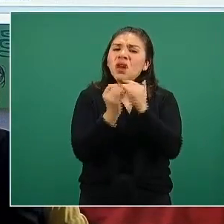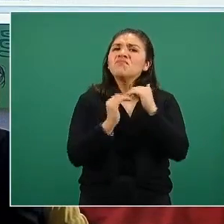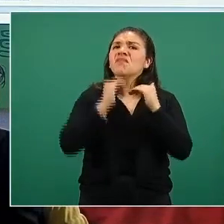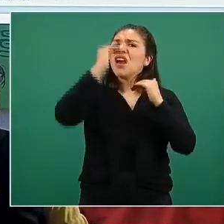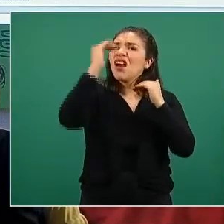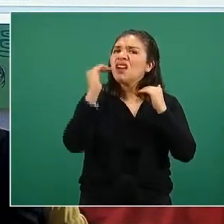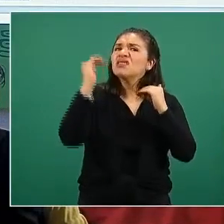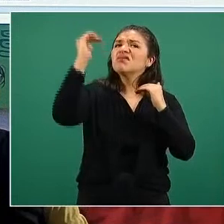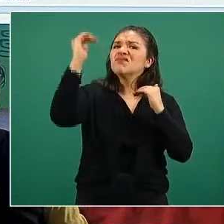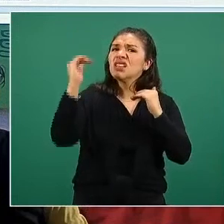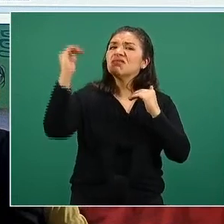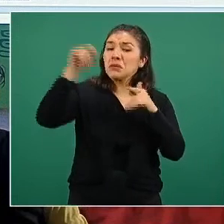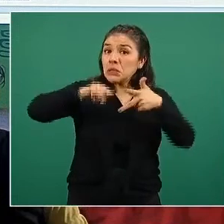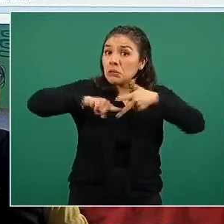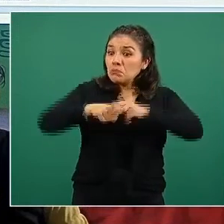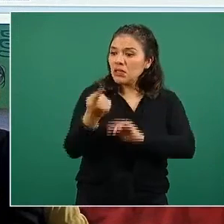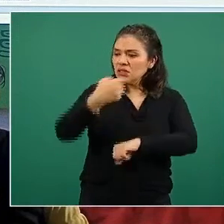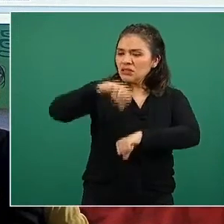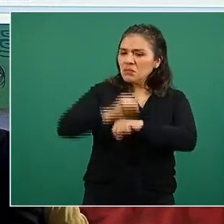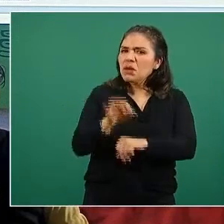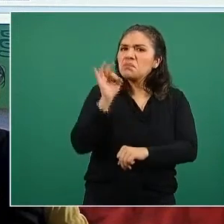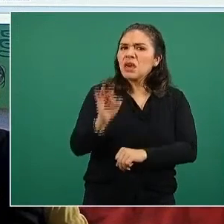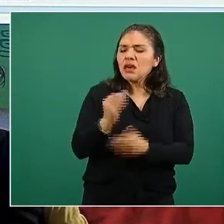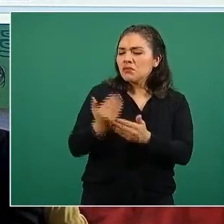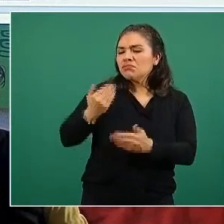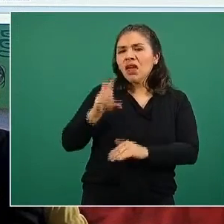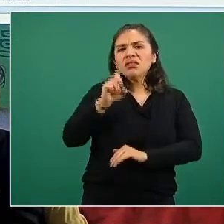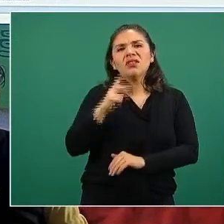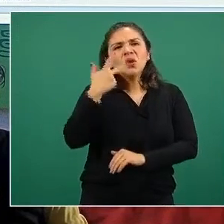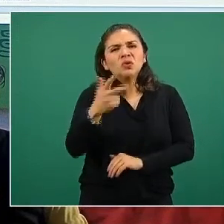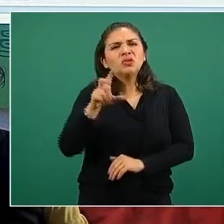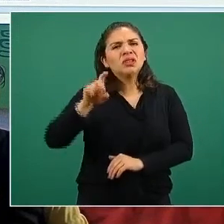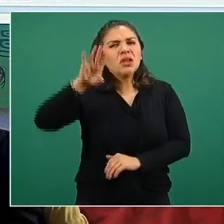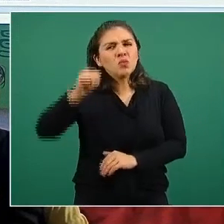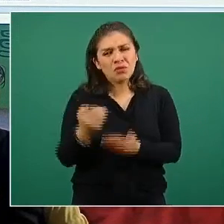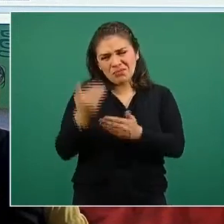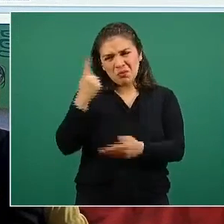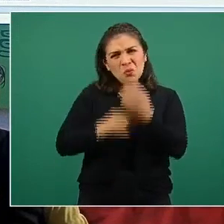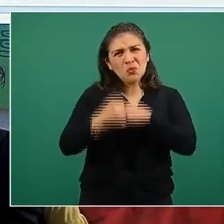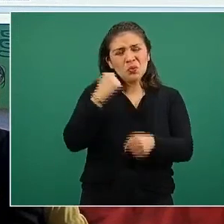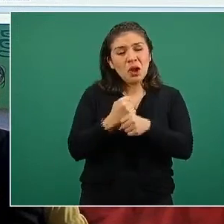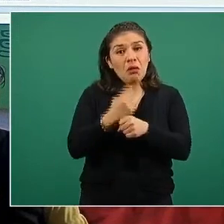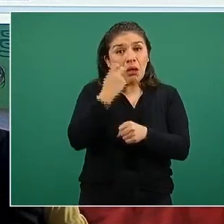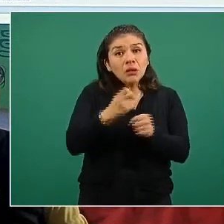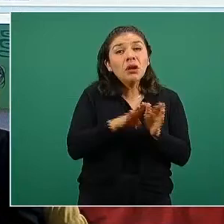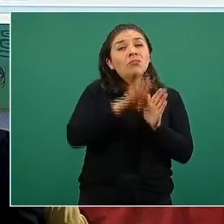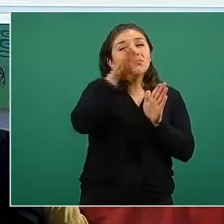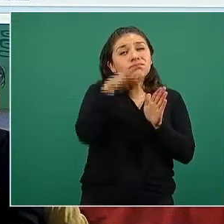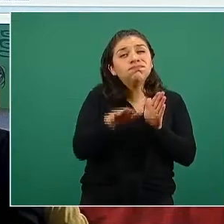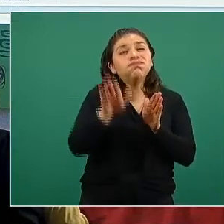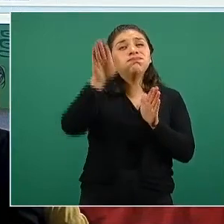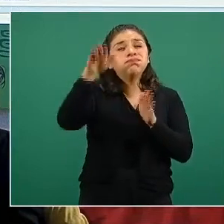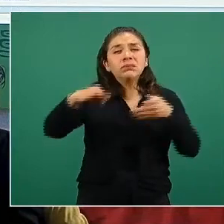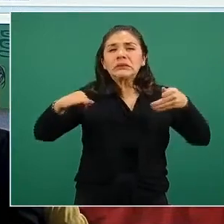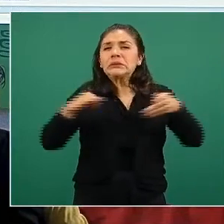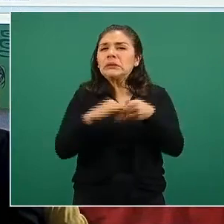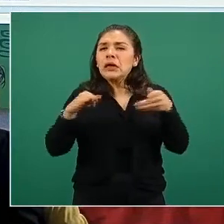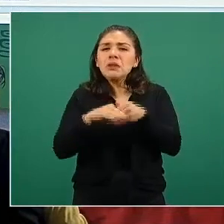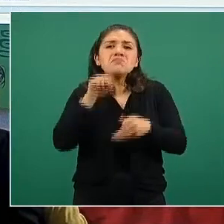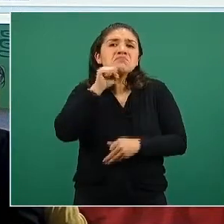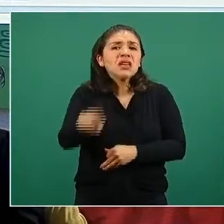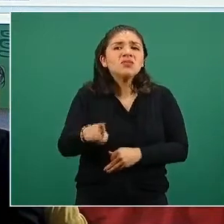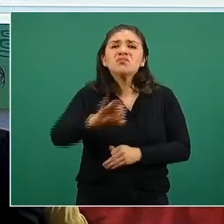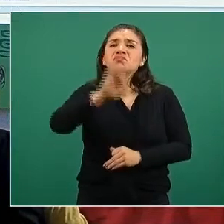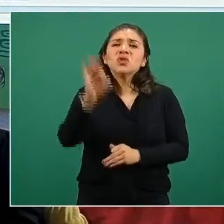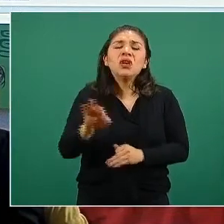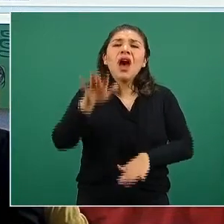alta desde la semana 38, 39 del año anterior, fluctuando siempre alrededor de este porcentaje,